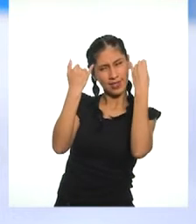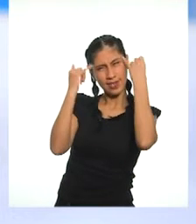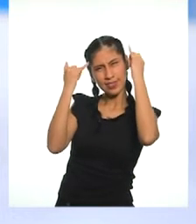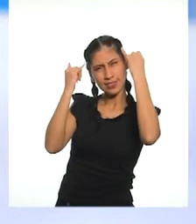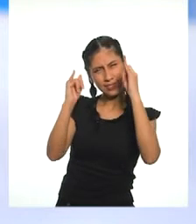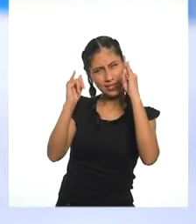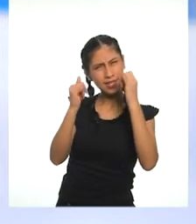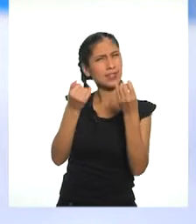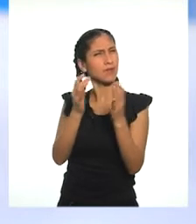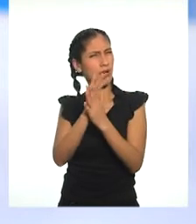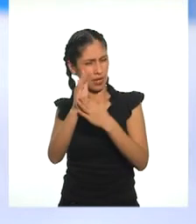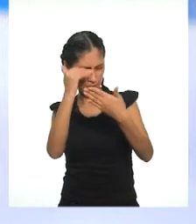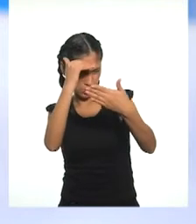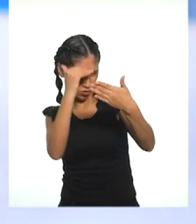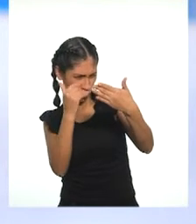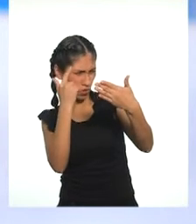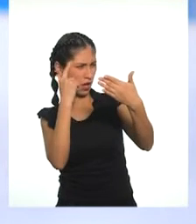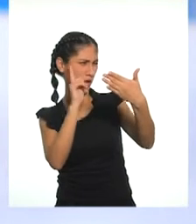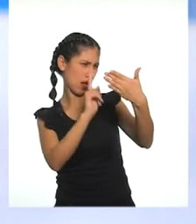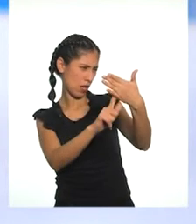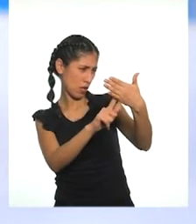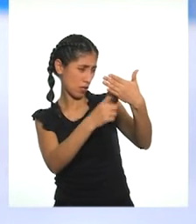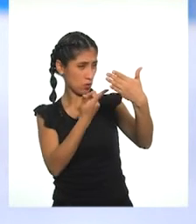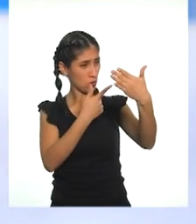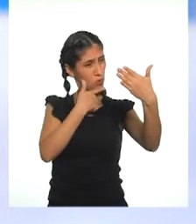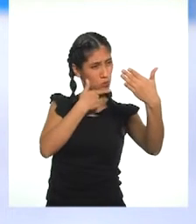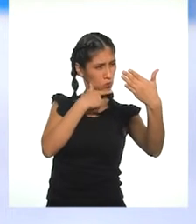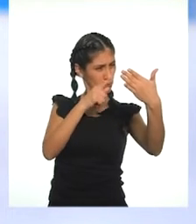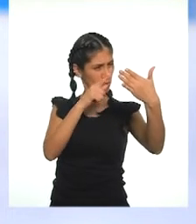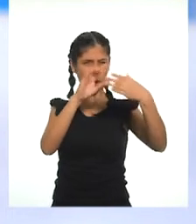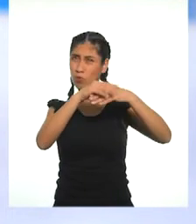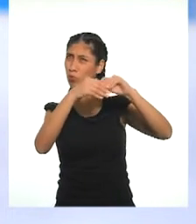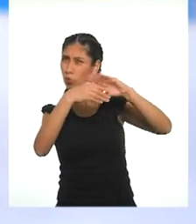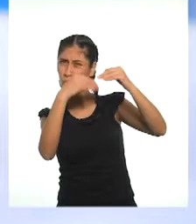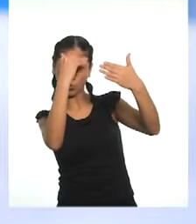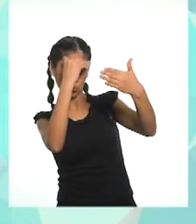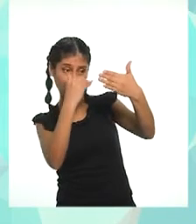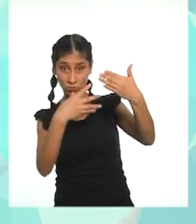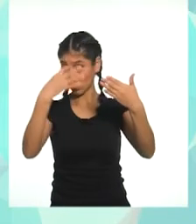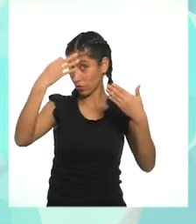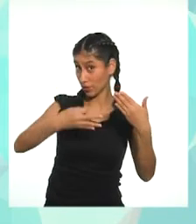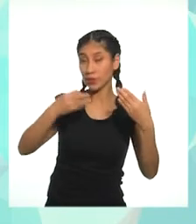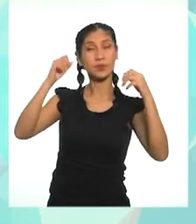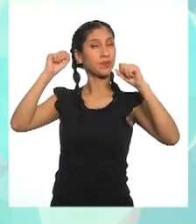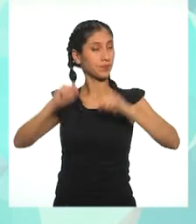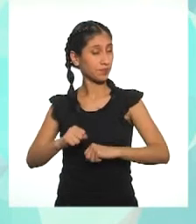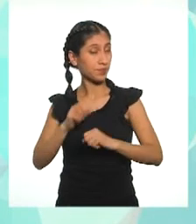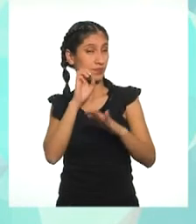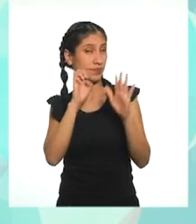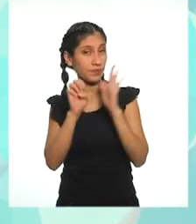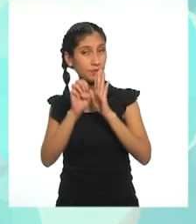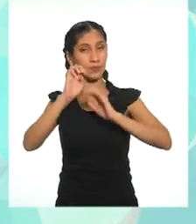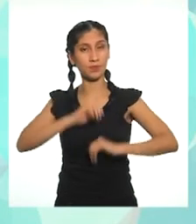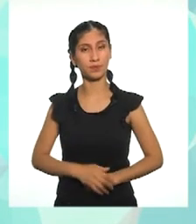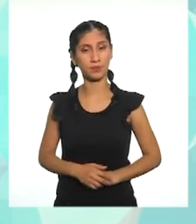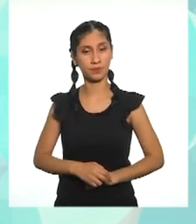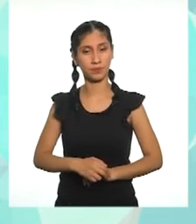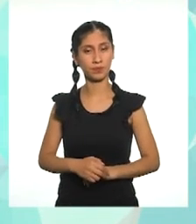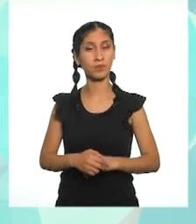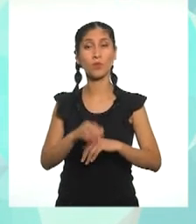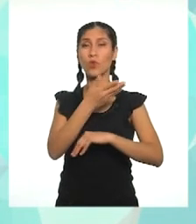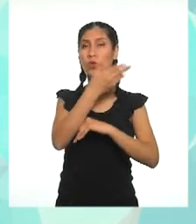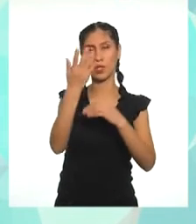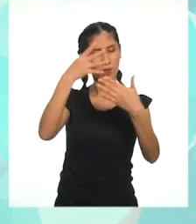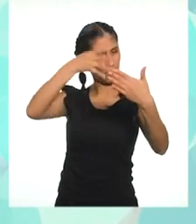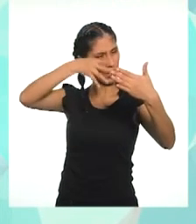ideas previas considerando las partes y estructuras de una narración, ¿cierto? Así, por ejemplo, se debe tomar